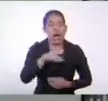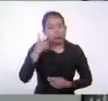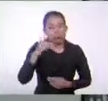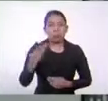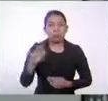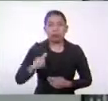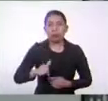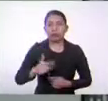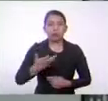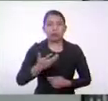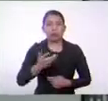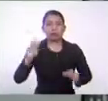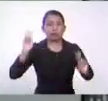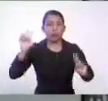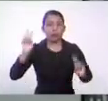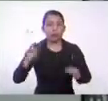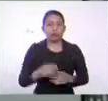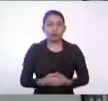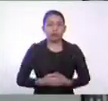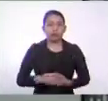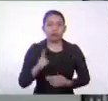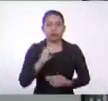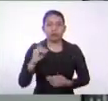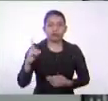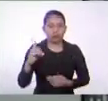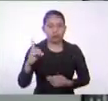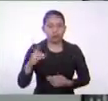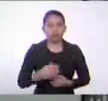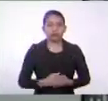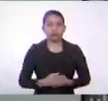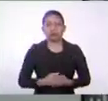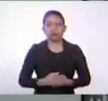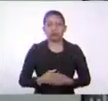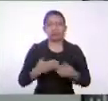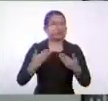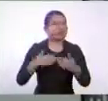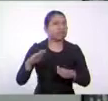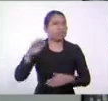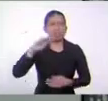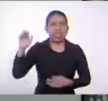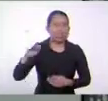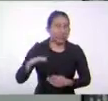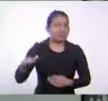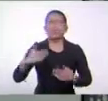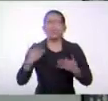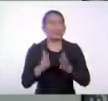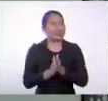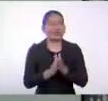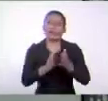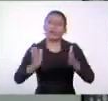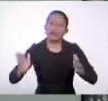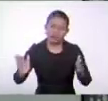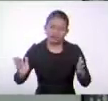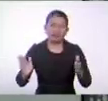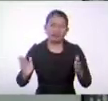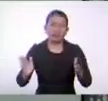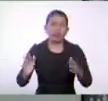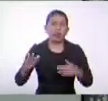San Salvador, Santa Tecla, Zacatecoluca, entre otros. Como decía, también puede